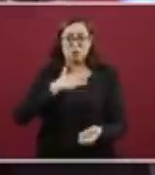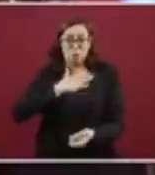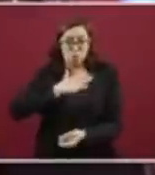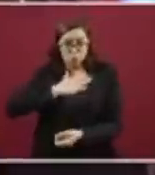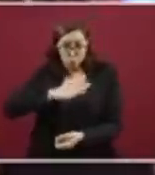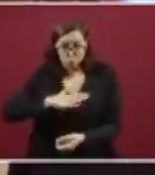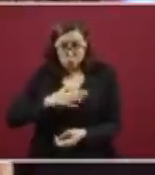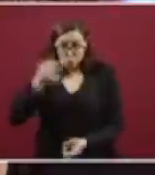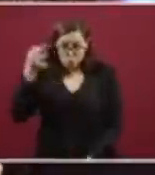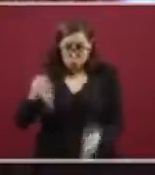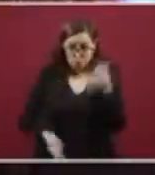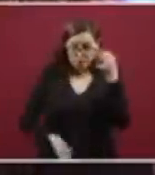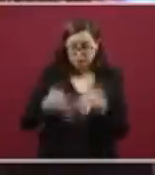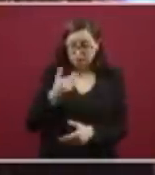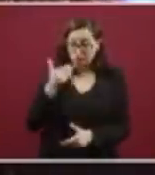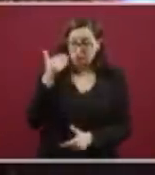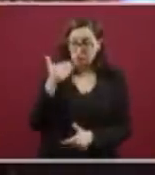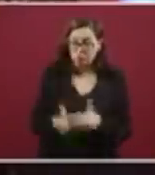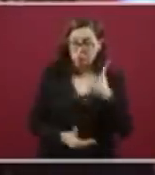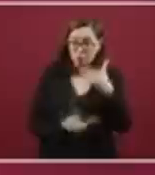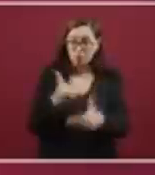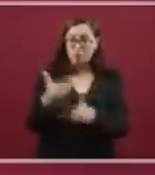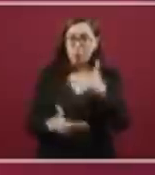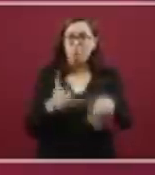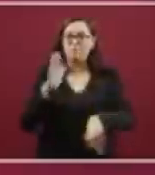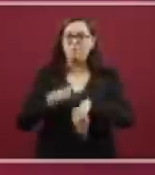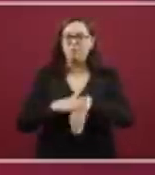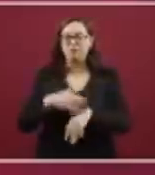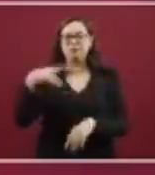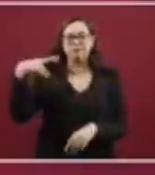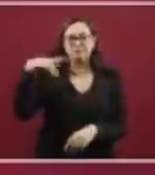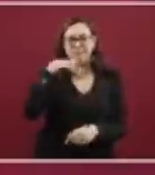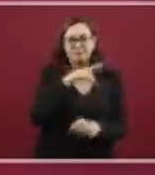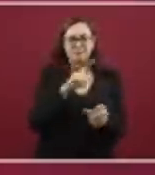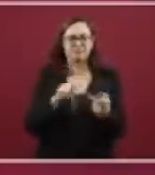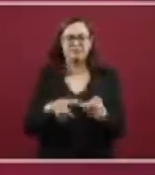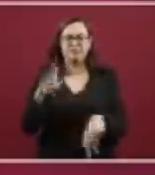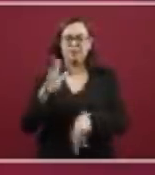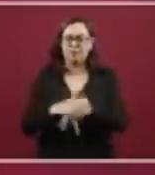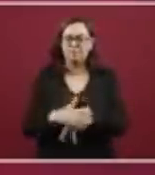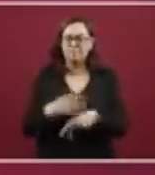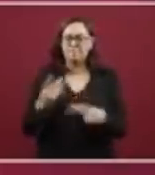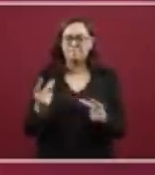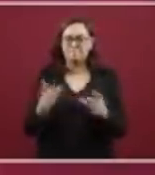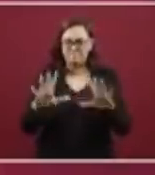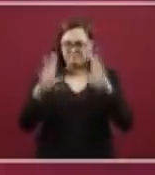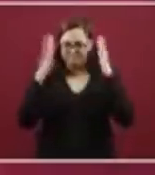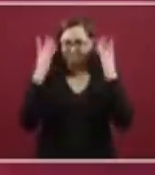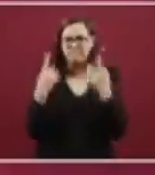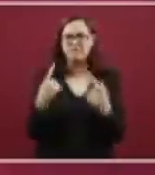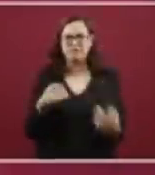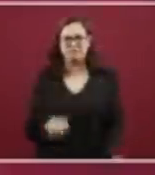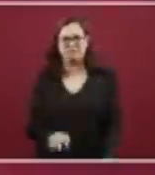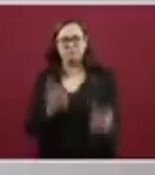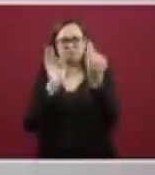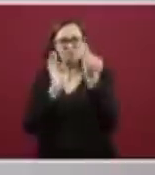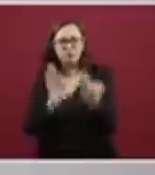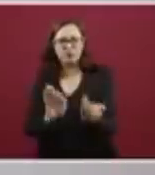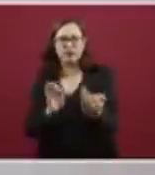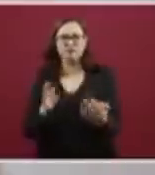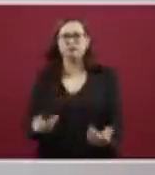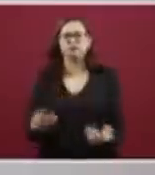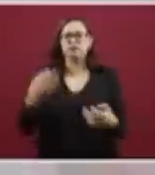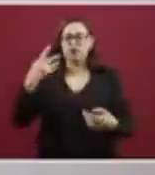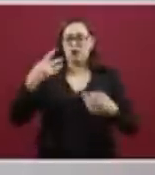justicia, con procedimientos más ágiles, más cortos, orales, en presencia de juez, que